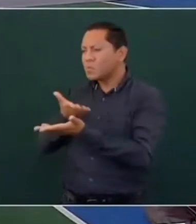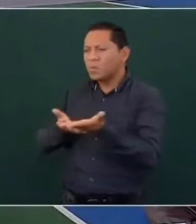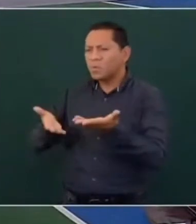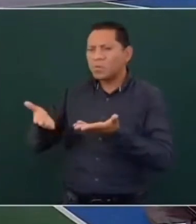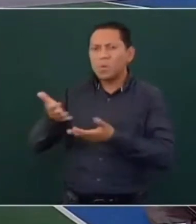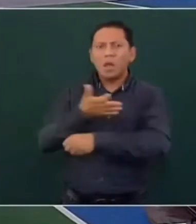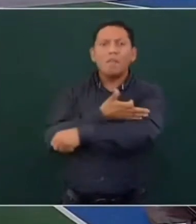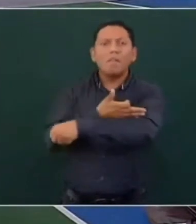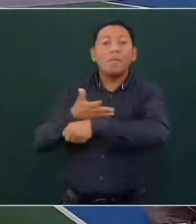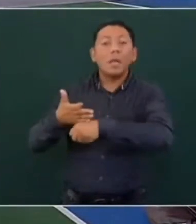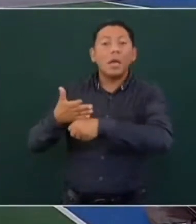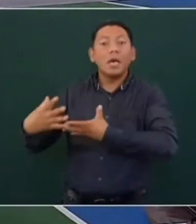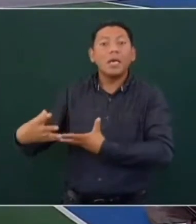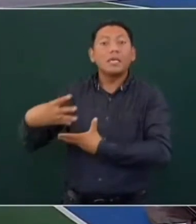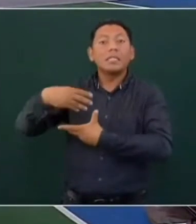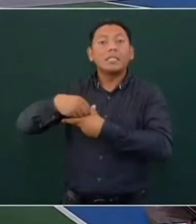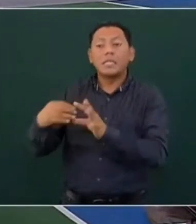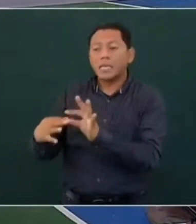social,